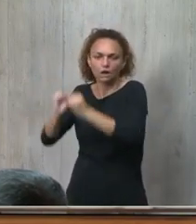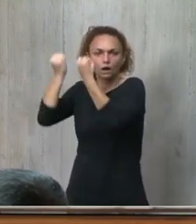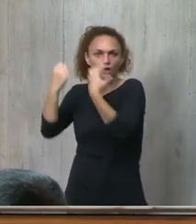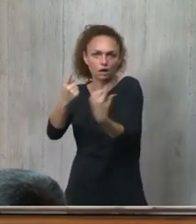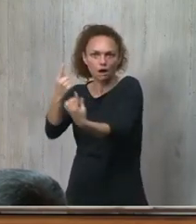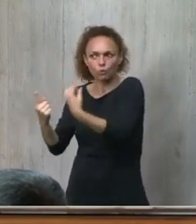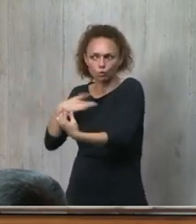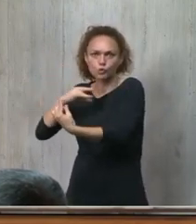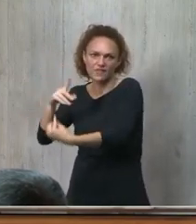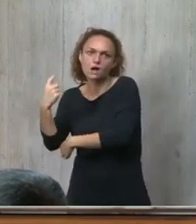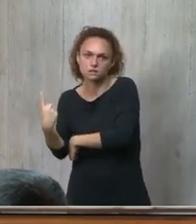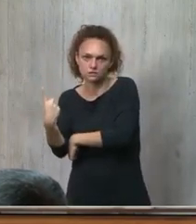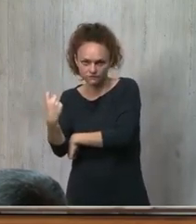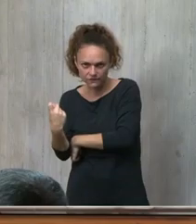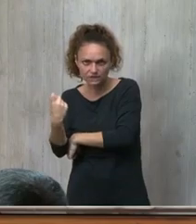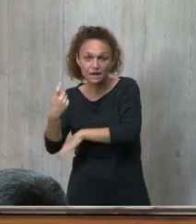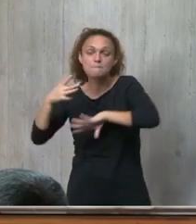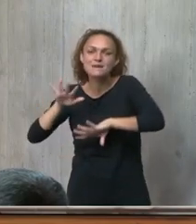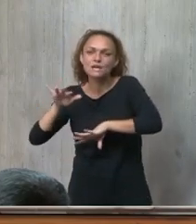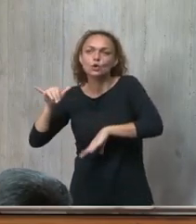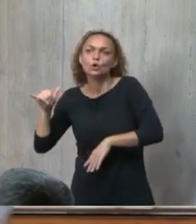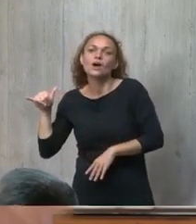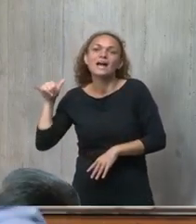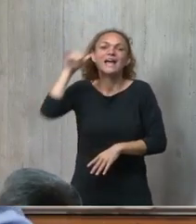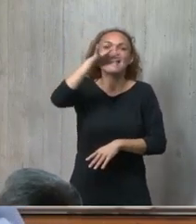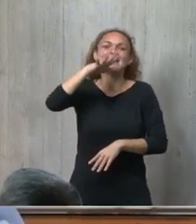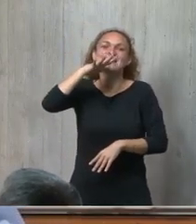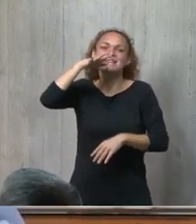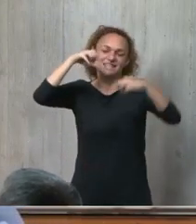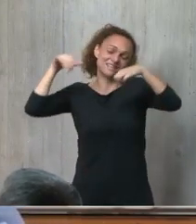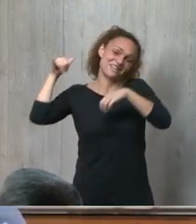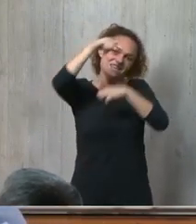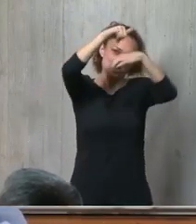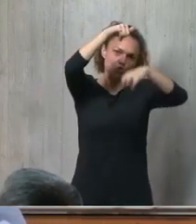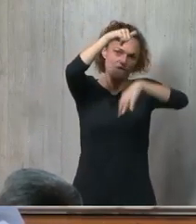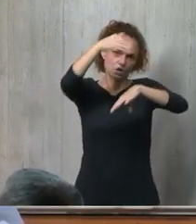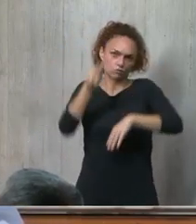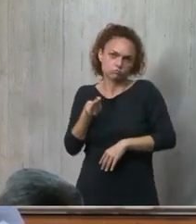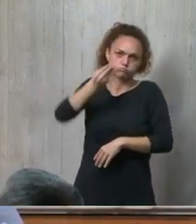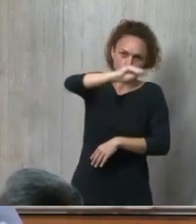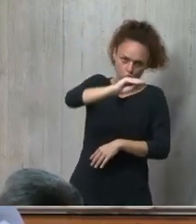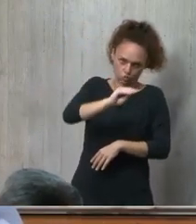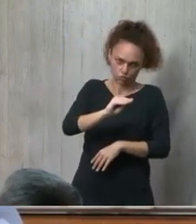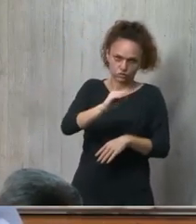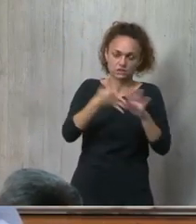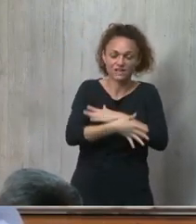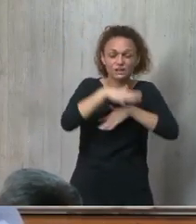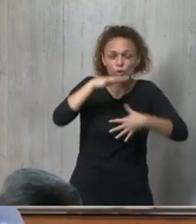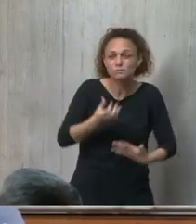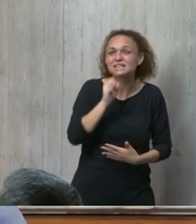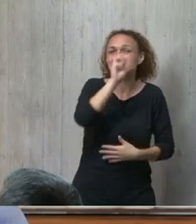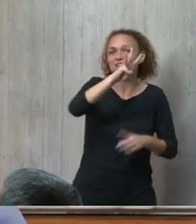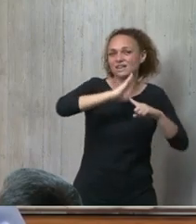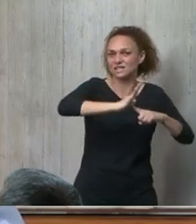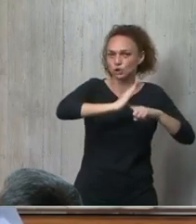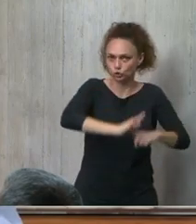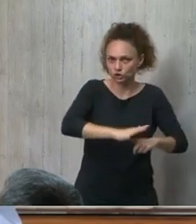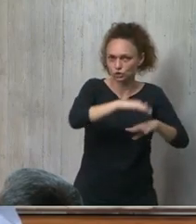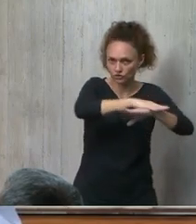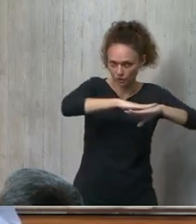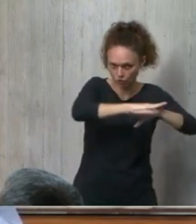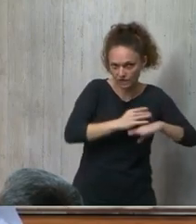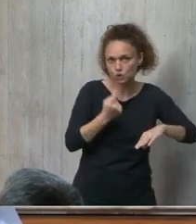necesarias, pero aumentamos un hidroavión. Es decir, en este momento tenemos 3 helicópteros del gobierno, 1 del Cabildo